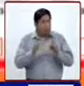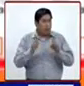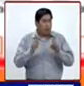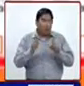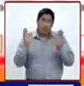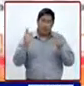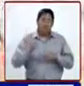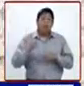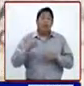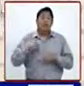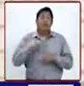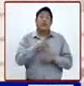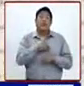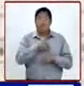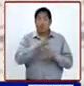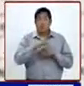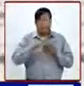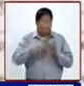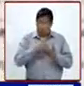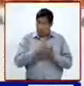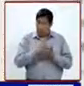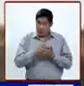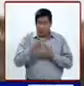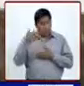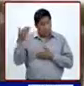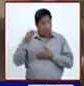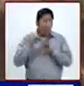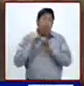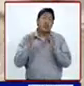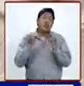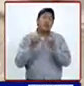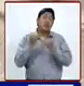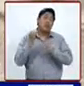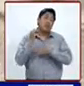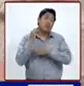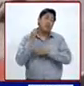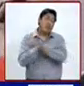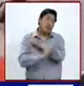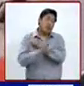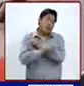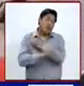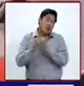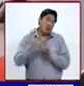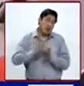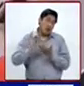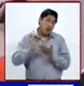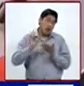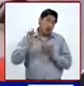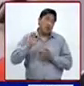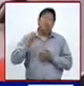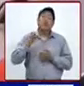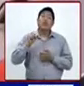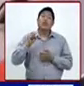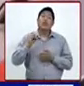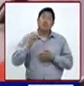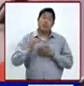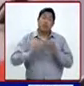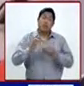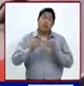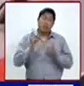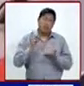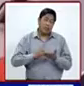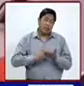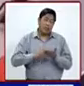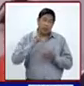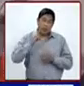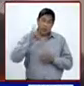órgano ejecutivo tiene toda la tuición de llevar el Instituto Nacional de Estadísticas, el censo, porque siempre se ha llevado y así establece la